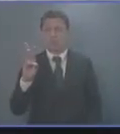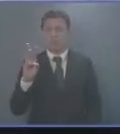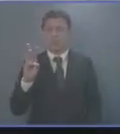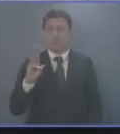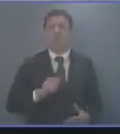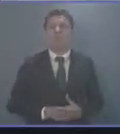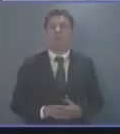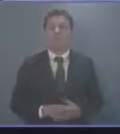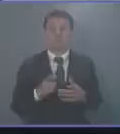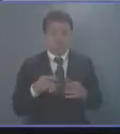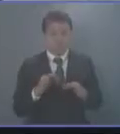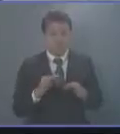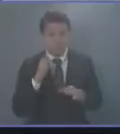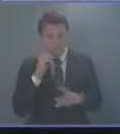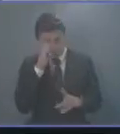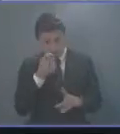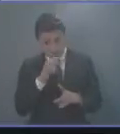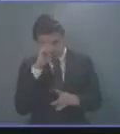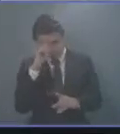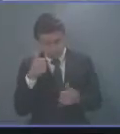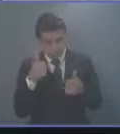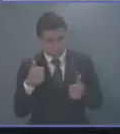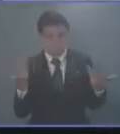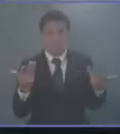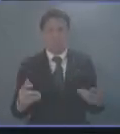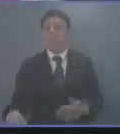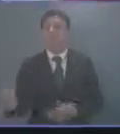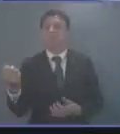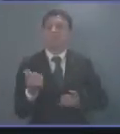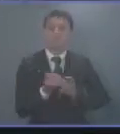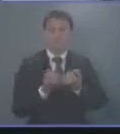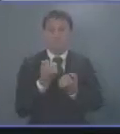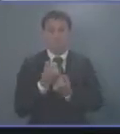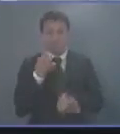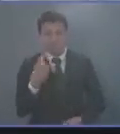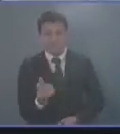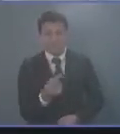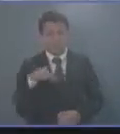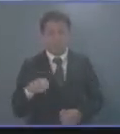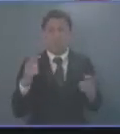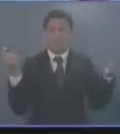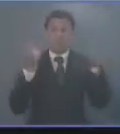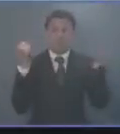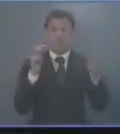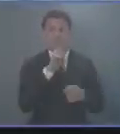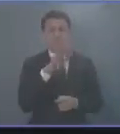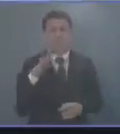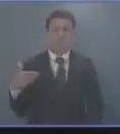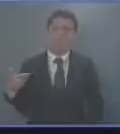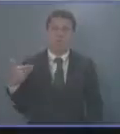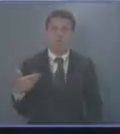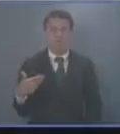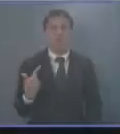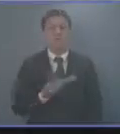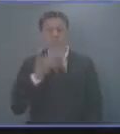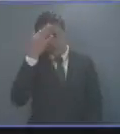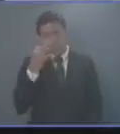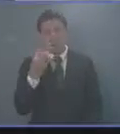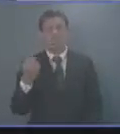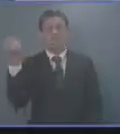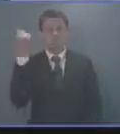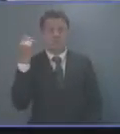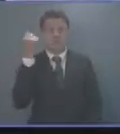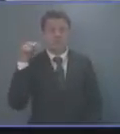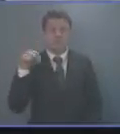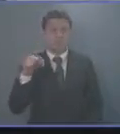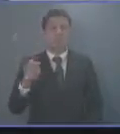que esta es una noble labor que hace ProBúsqueda y estos días celebra sus 25 años. Creemos que es importante que este